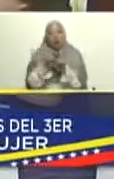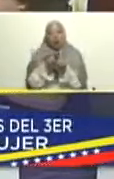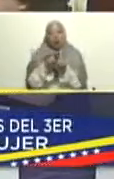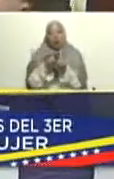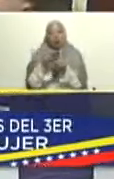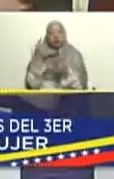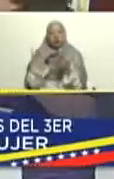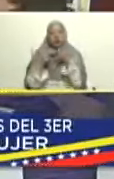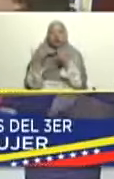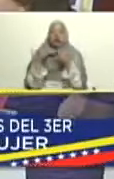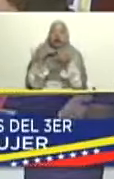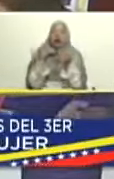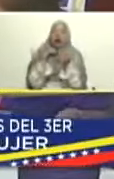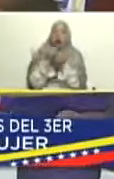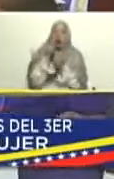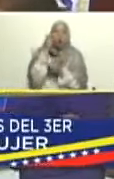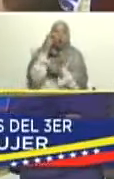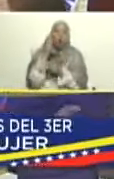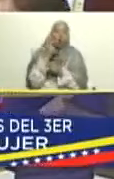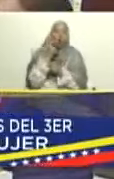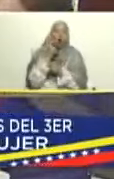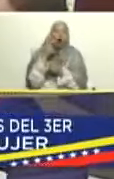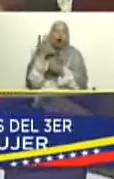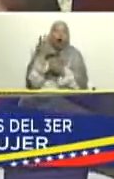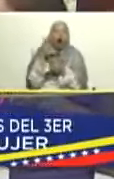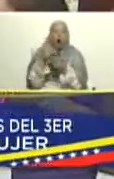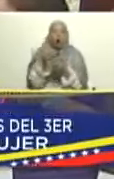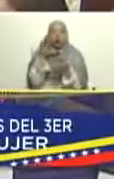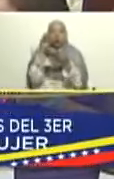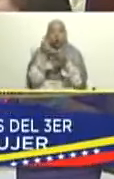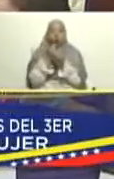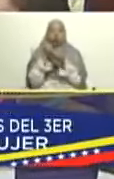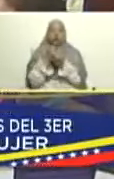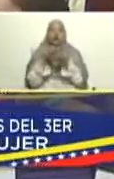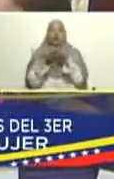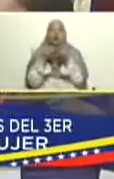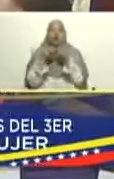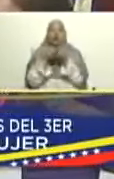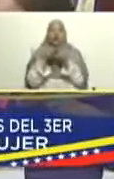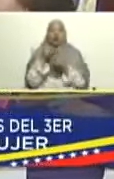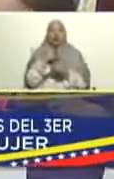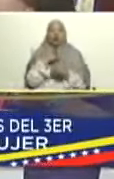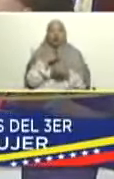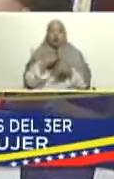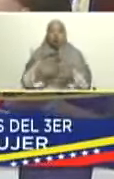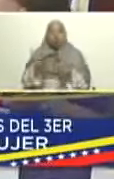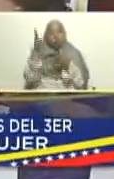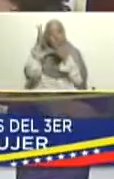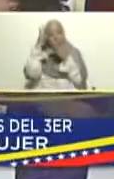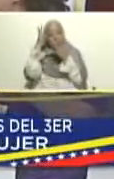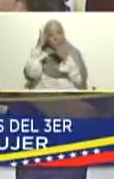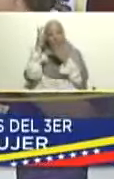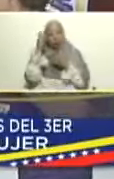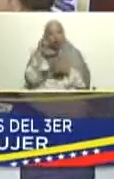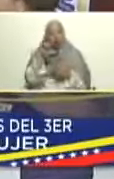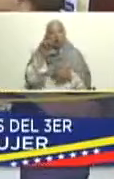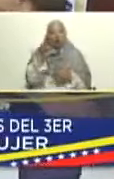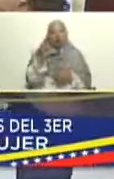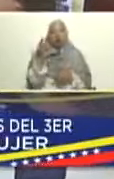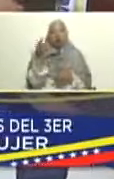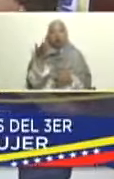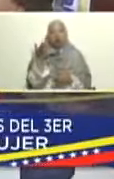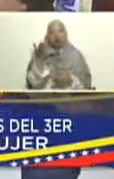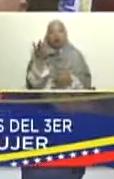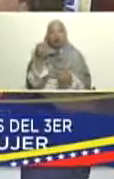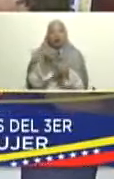era cacao con papelón porque no había azúcar en aquella época. Tú conoces, yo soy gran cacique indio brazo duro. Ah,